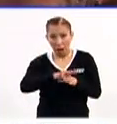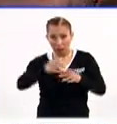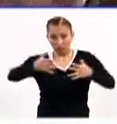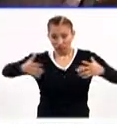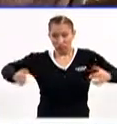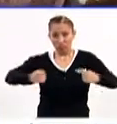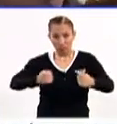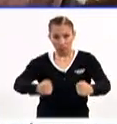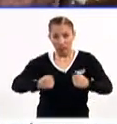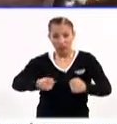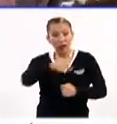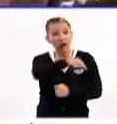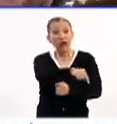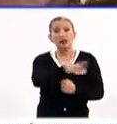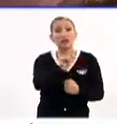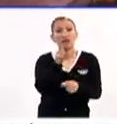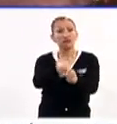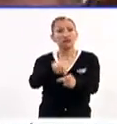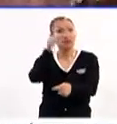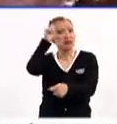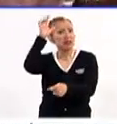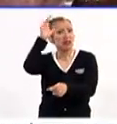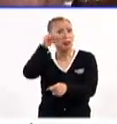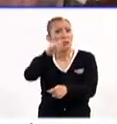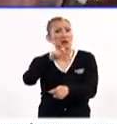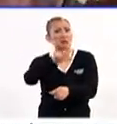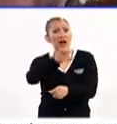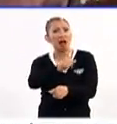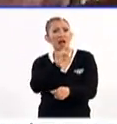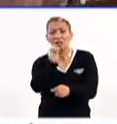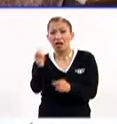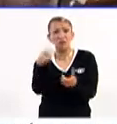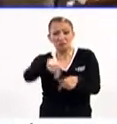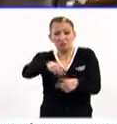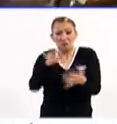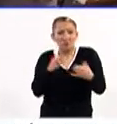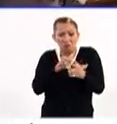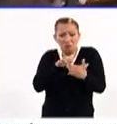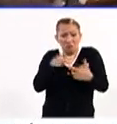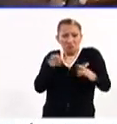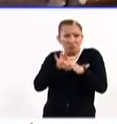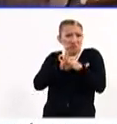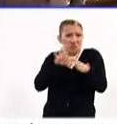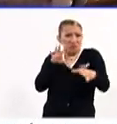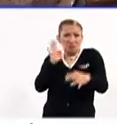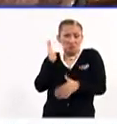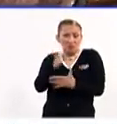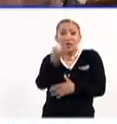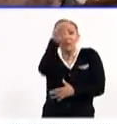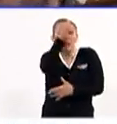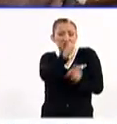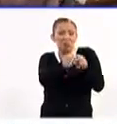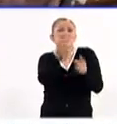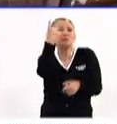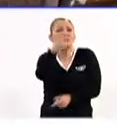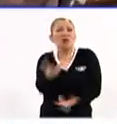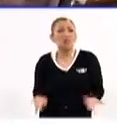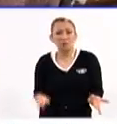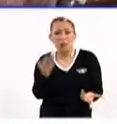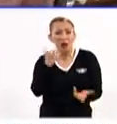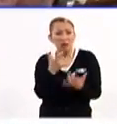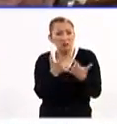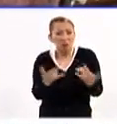poderoso del momento, si ella no era ni azteca ni mexica, ni tenía nada que ver con ellos. Entonces, la acusación de traición no tiene el menor